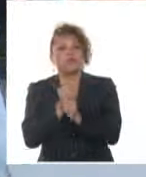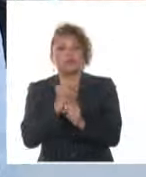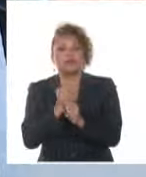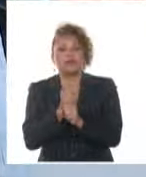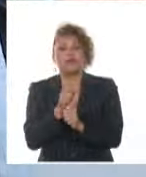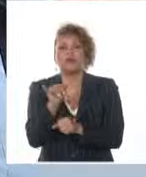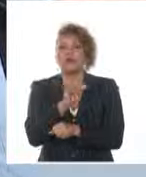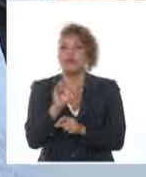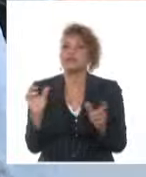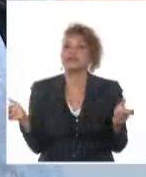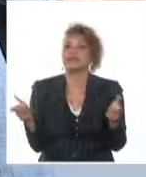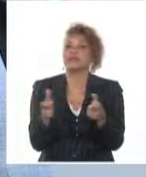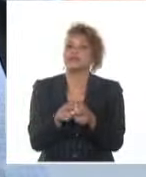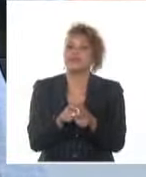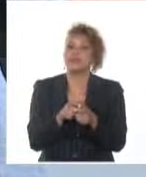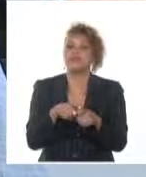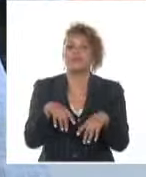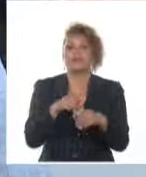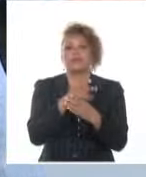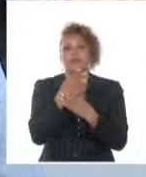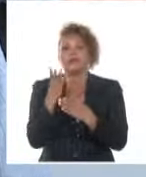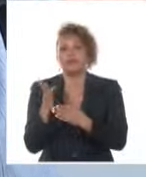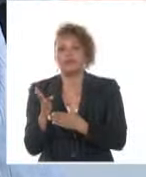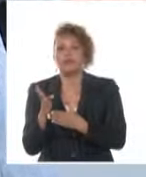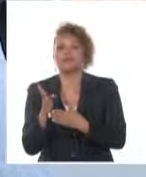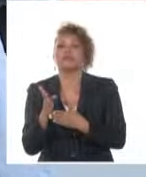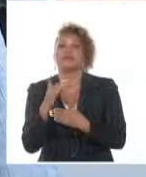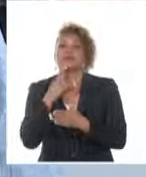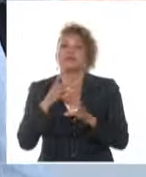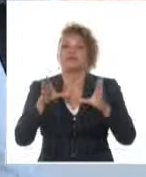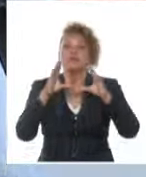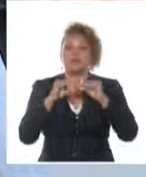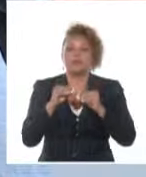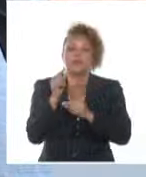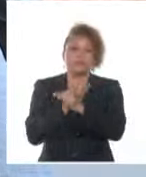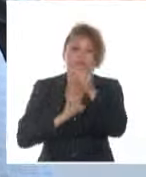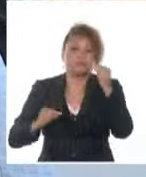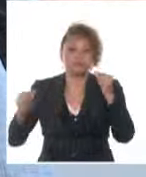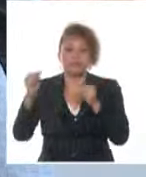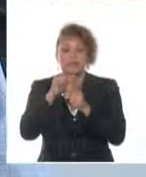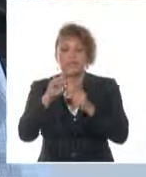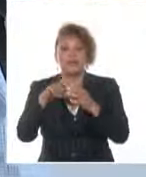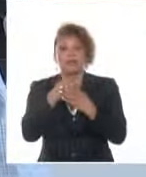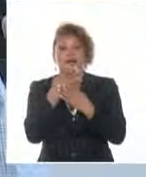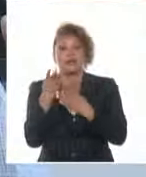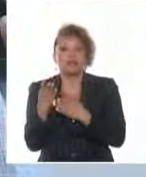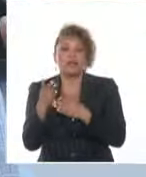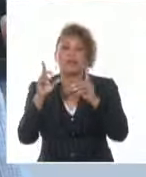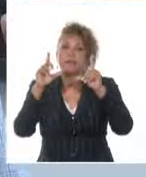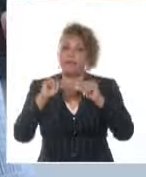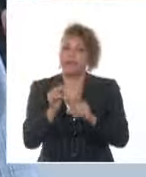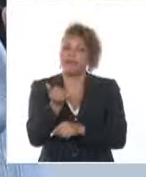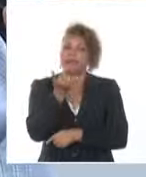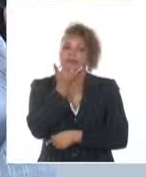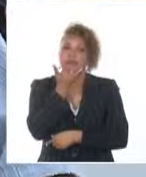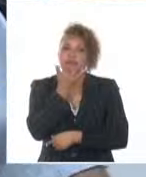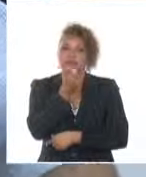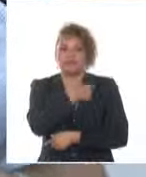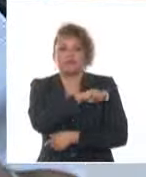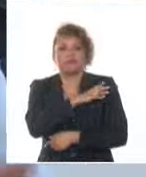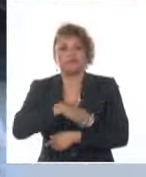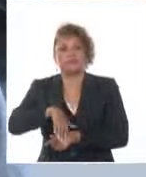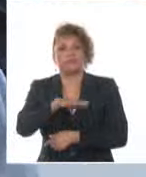es reducir las afectaciones por la madrugada y en la noche, y sobre todo que la madrugada sea la menor afectación posible